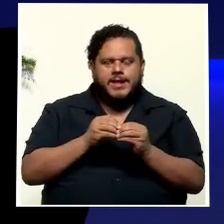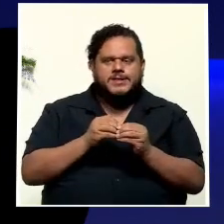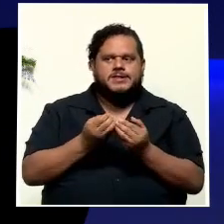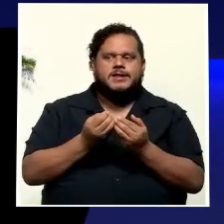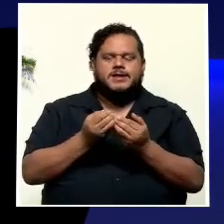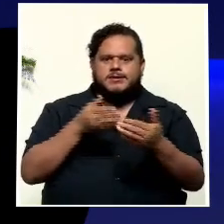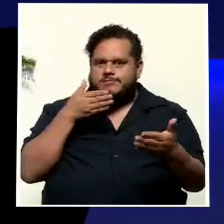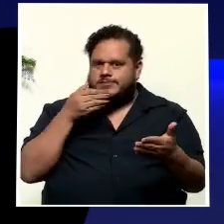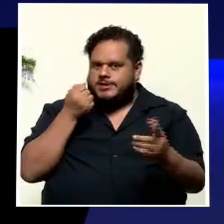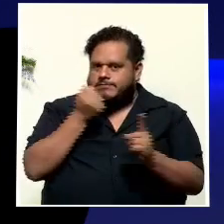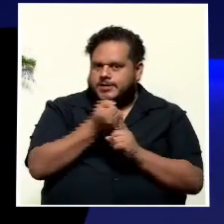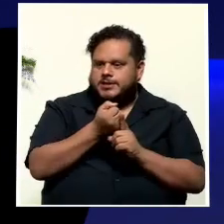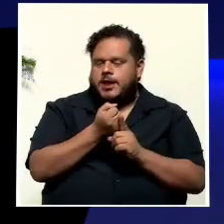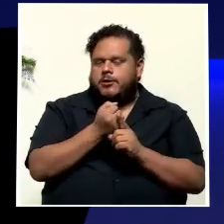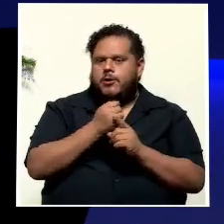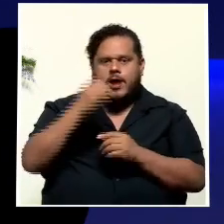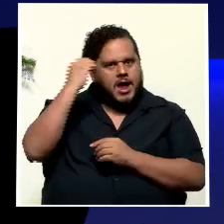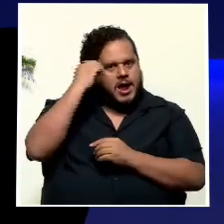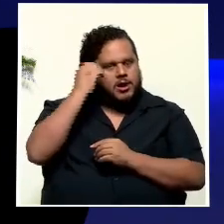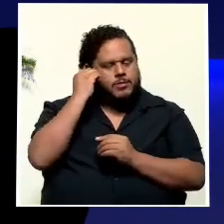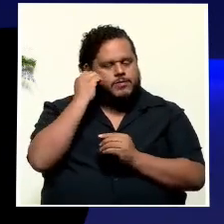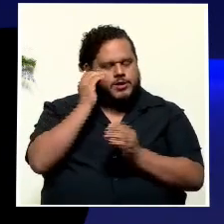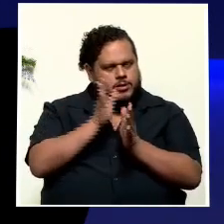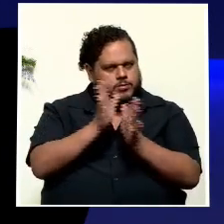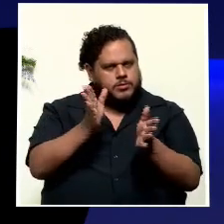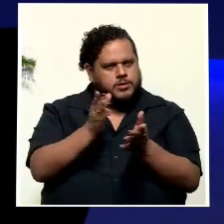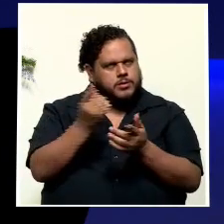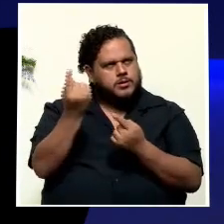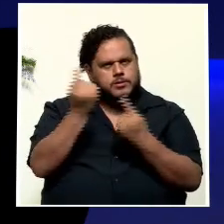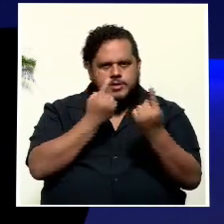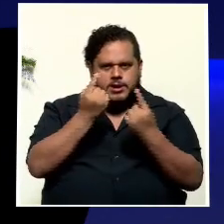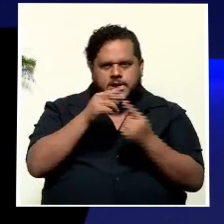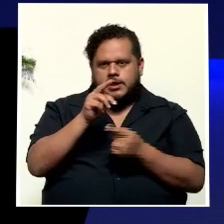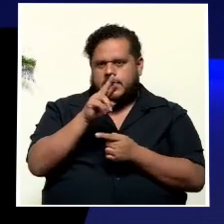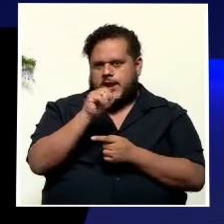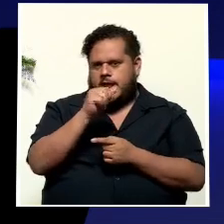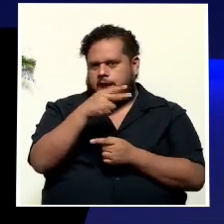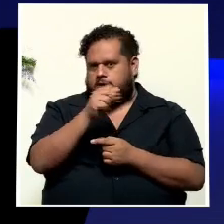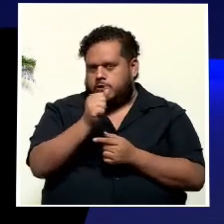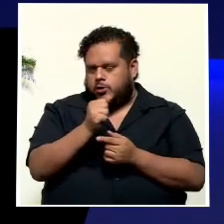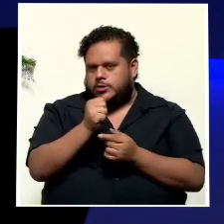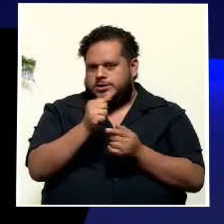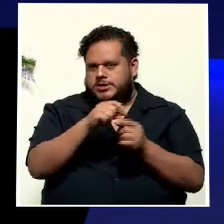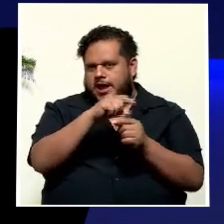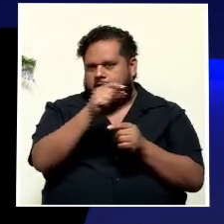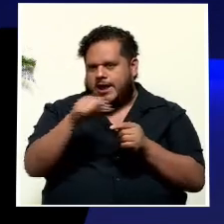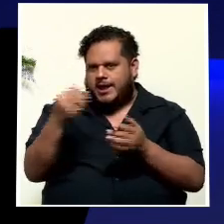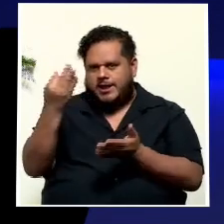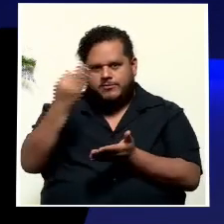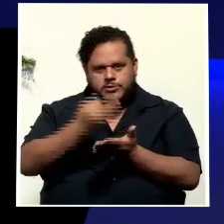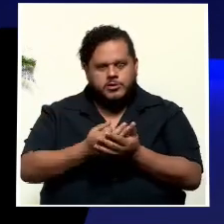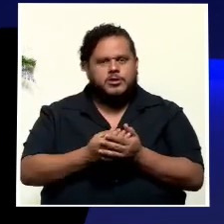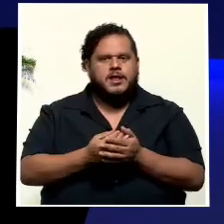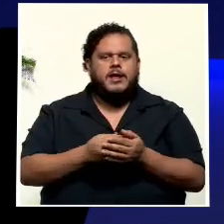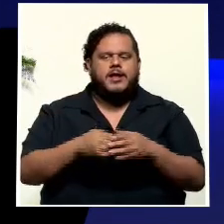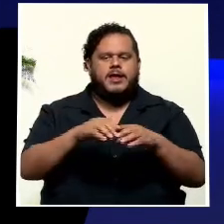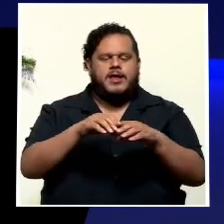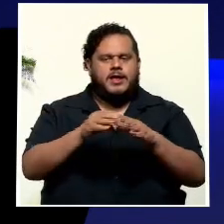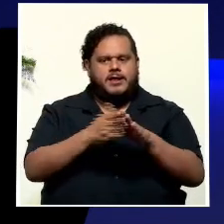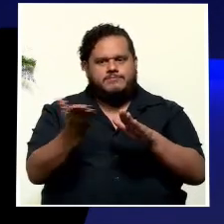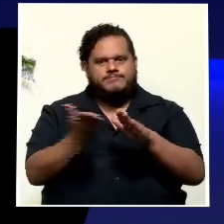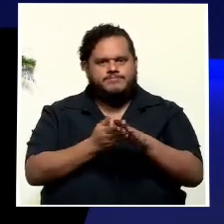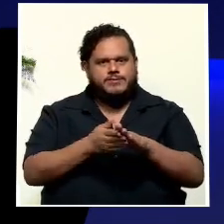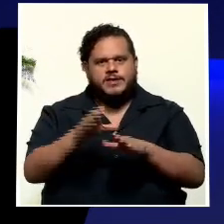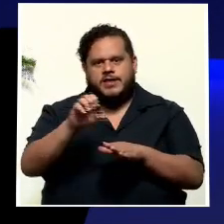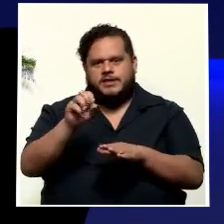pública, vienen imágenes de la trocha fronteriza, el cementazo, la compra de mascarillas en